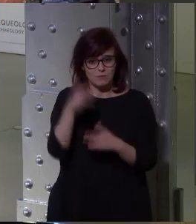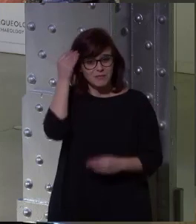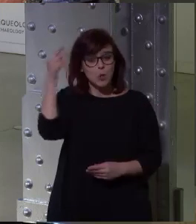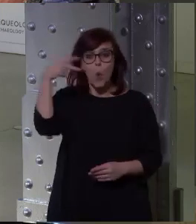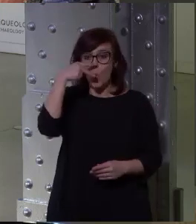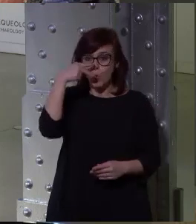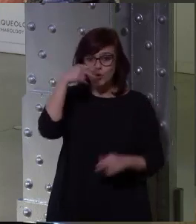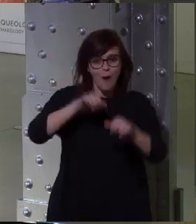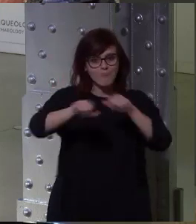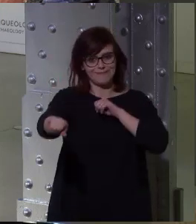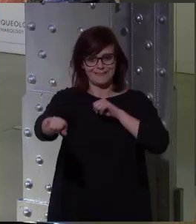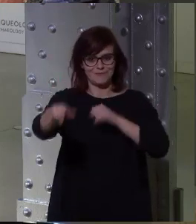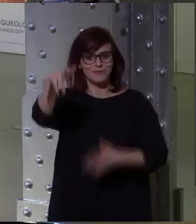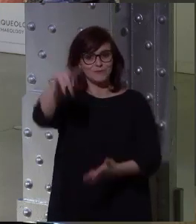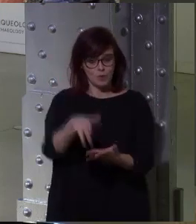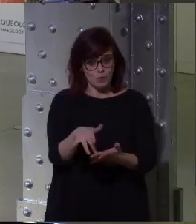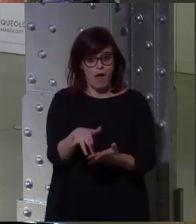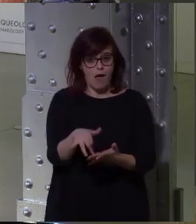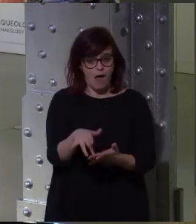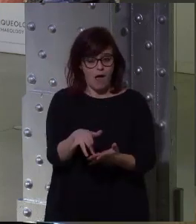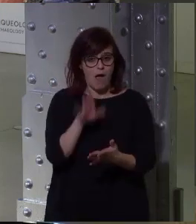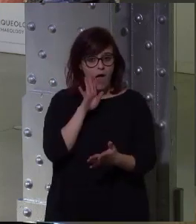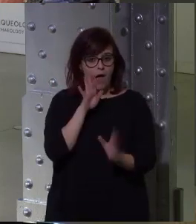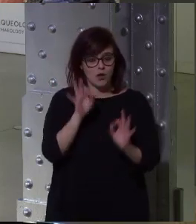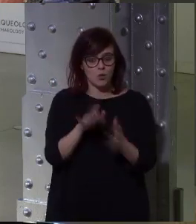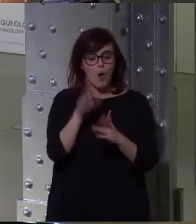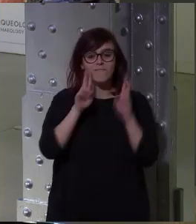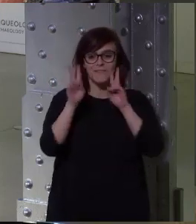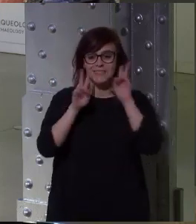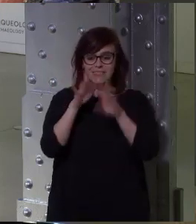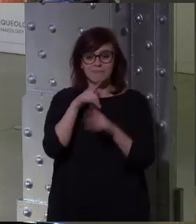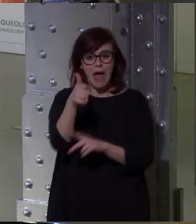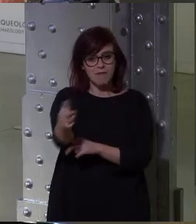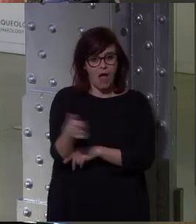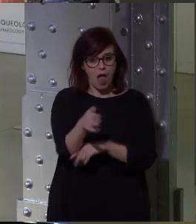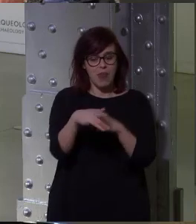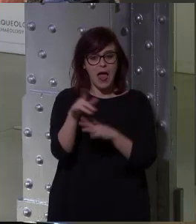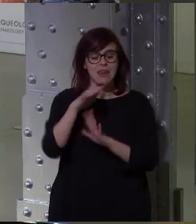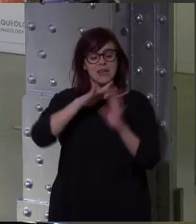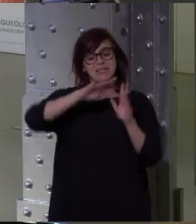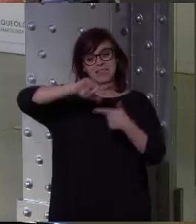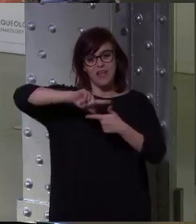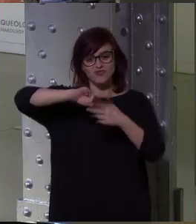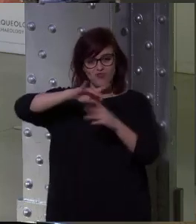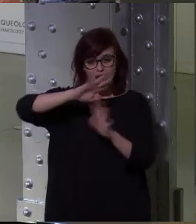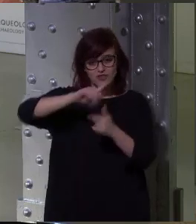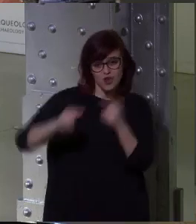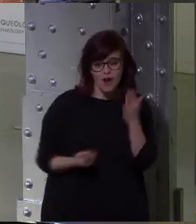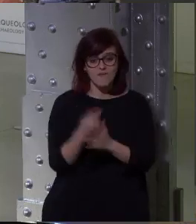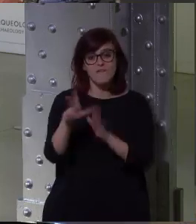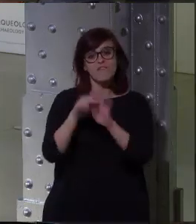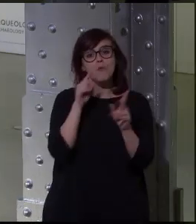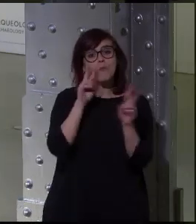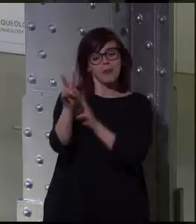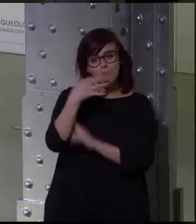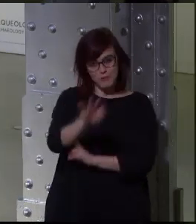de junio va a poder ser visto en el canal de National Geographic. Si podemos ver el vídeo,